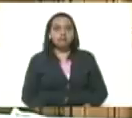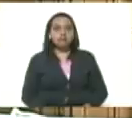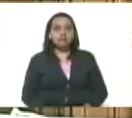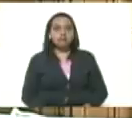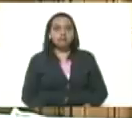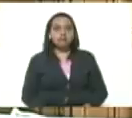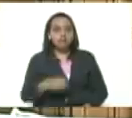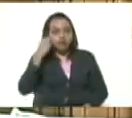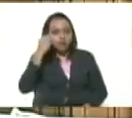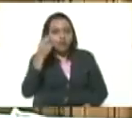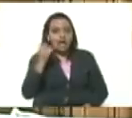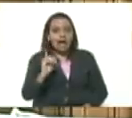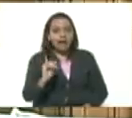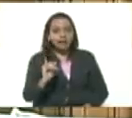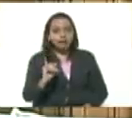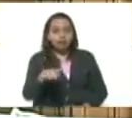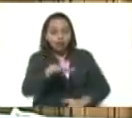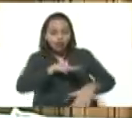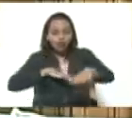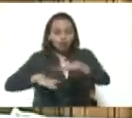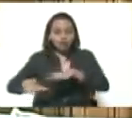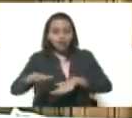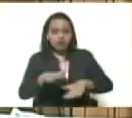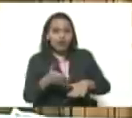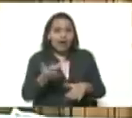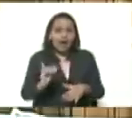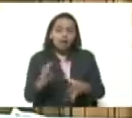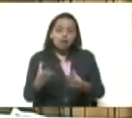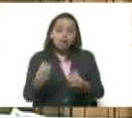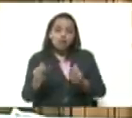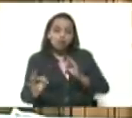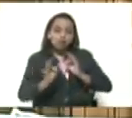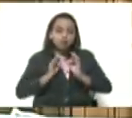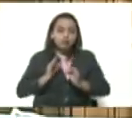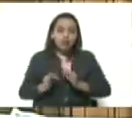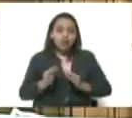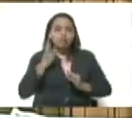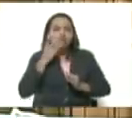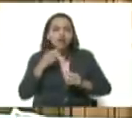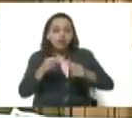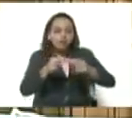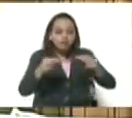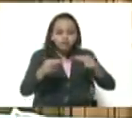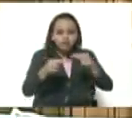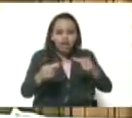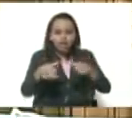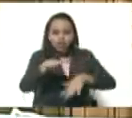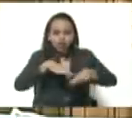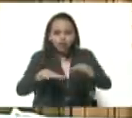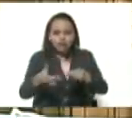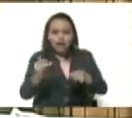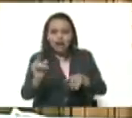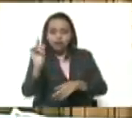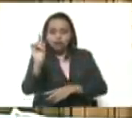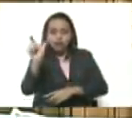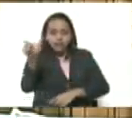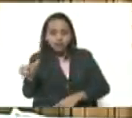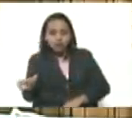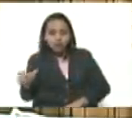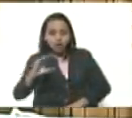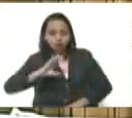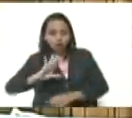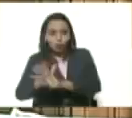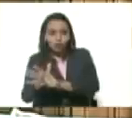Imagínense ustedes lo contaminante que debe ser eso, ¿no? Mover las piezas, jugar. Nada más que llegue una persona con